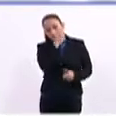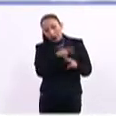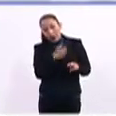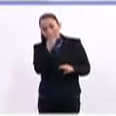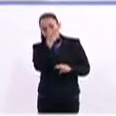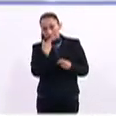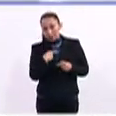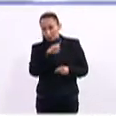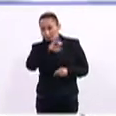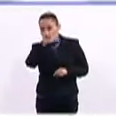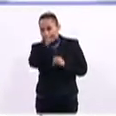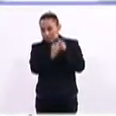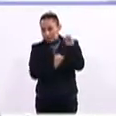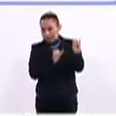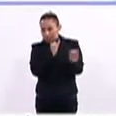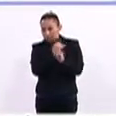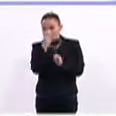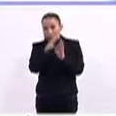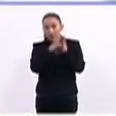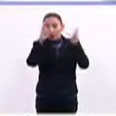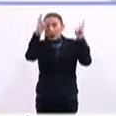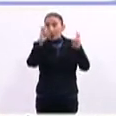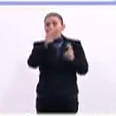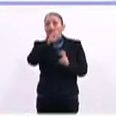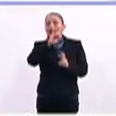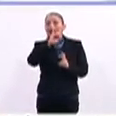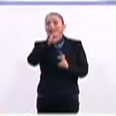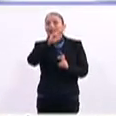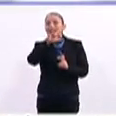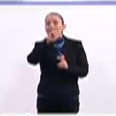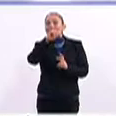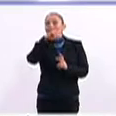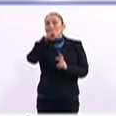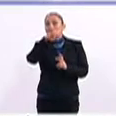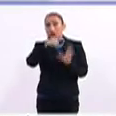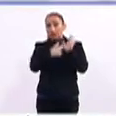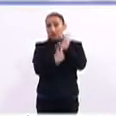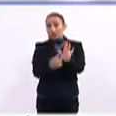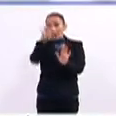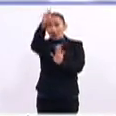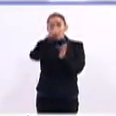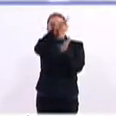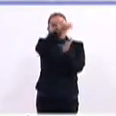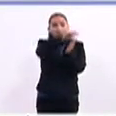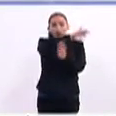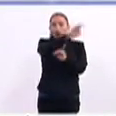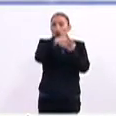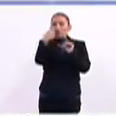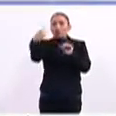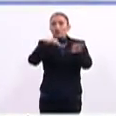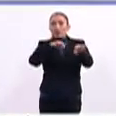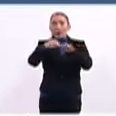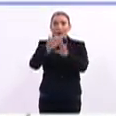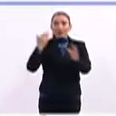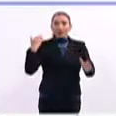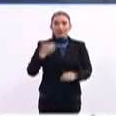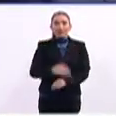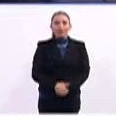3 especialistas internacionales en su libro titulado Ribelino, donde se muestra una recopilación de todos sus